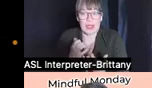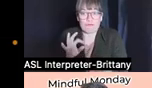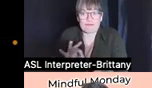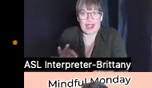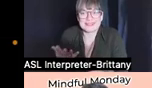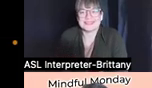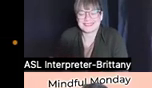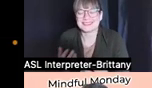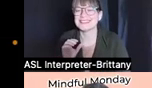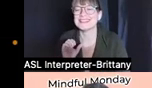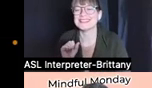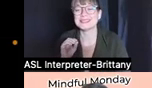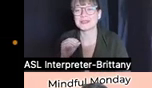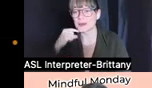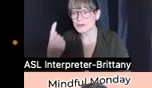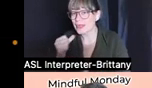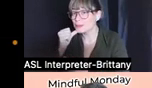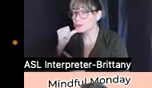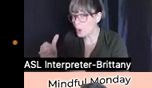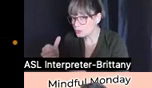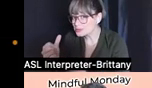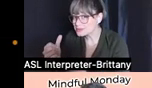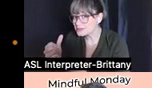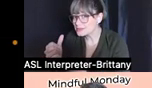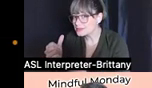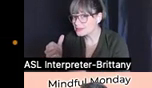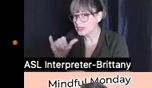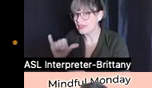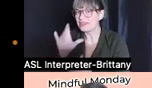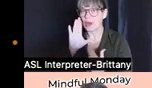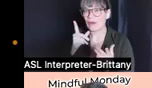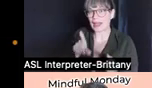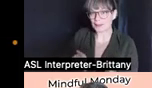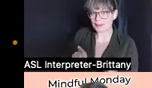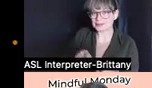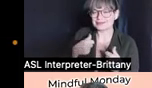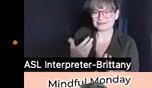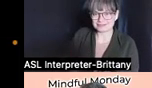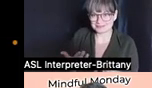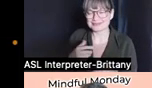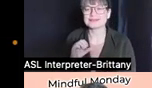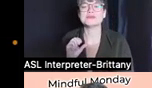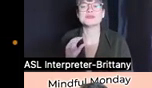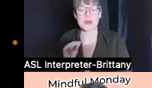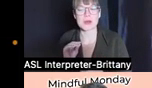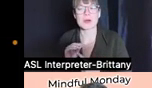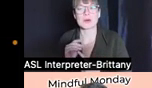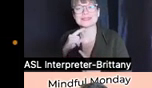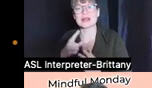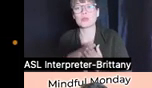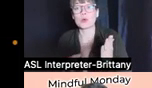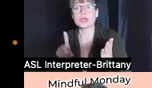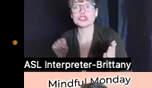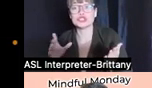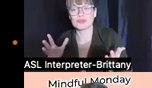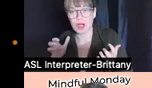pues ya, quiero papitas. Entonces, cuando se le dice no pienses en algo, en eso pensarán. Entonces, hay que